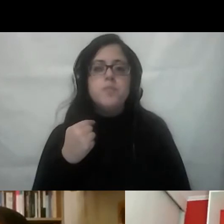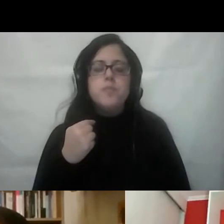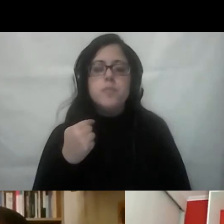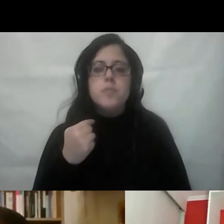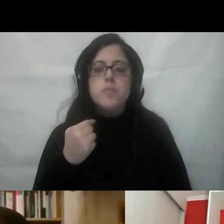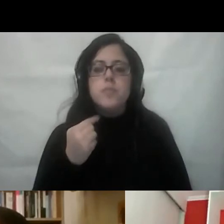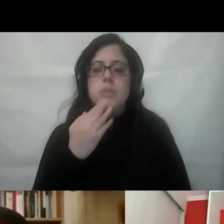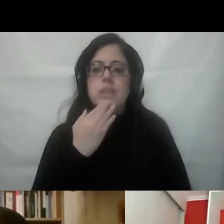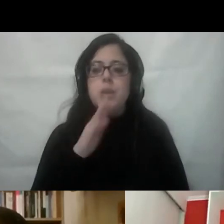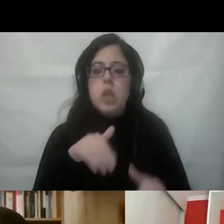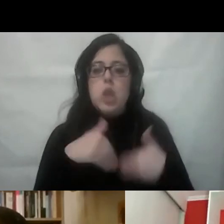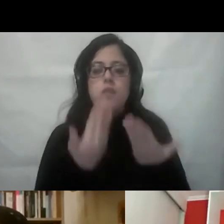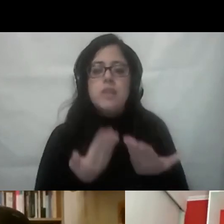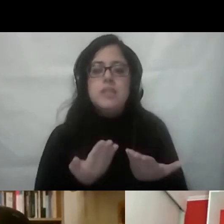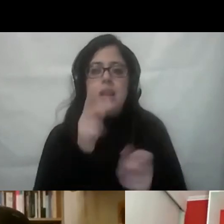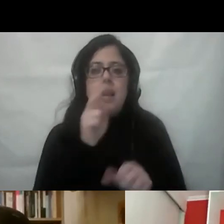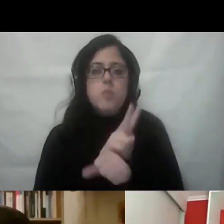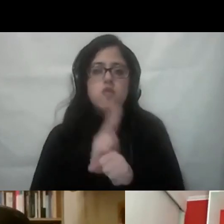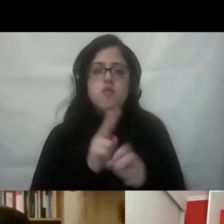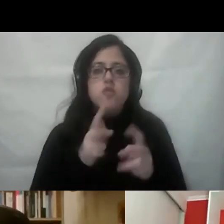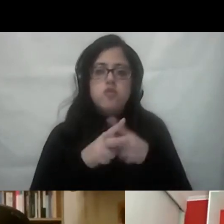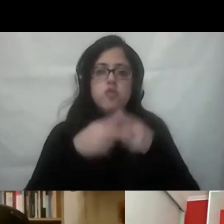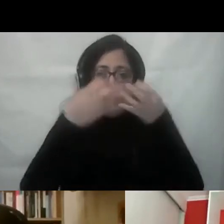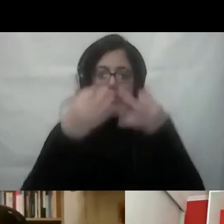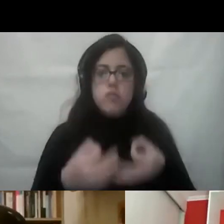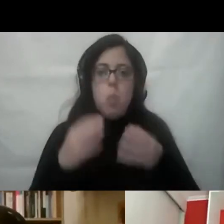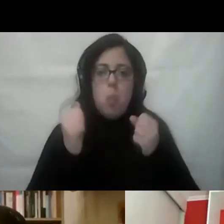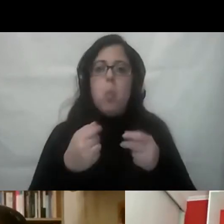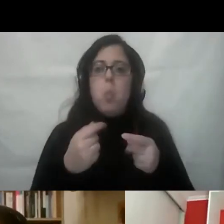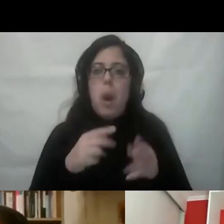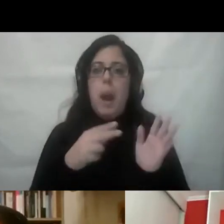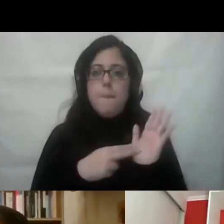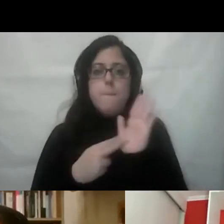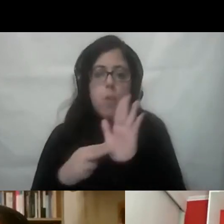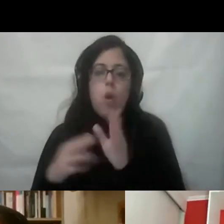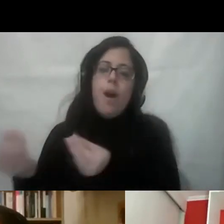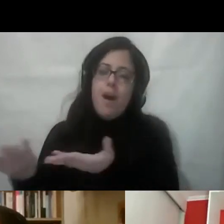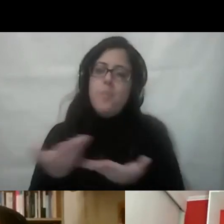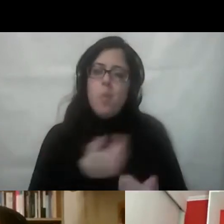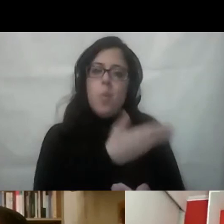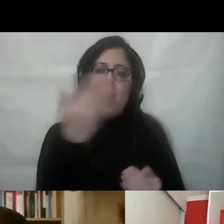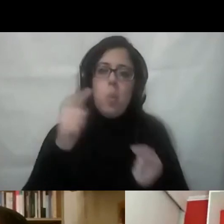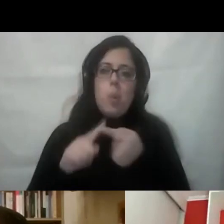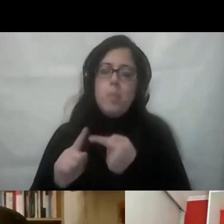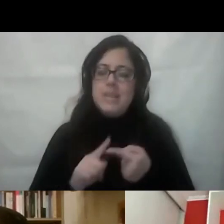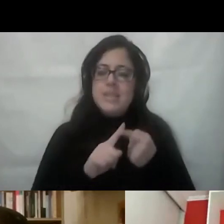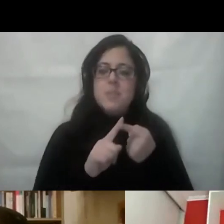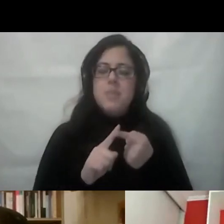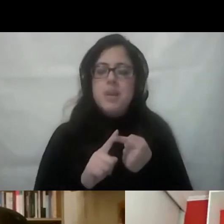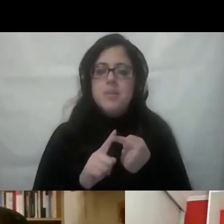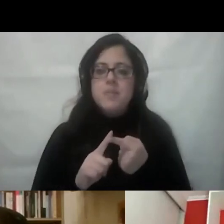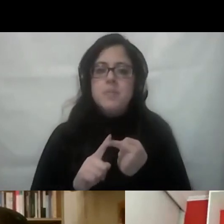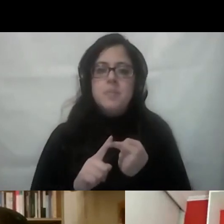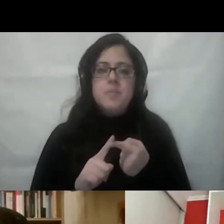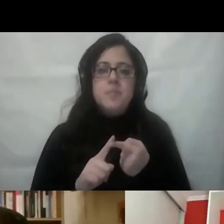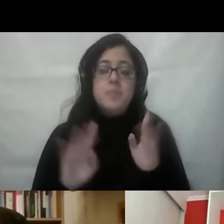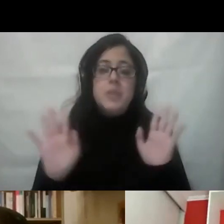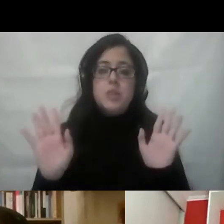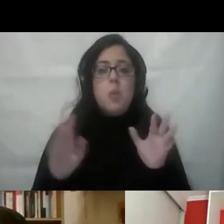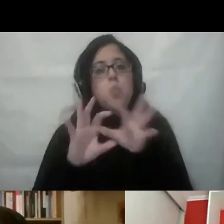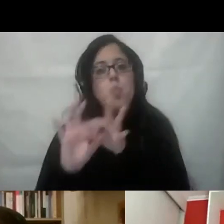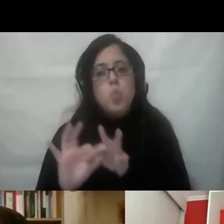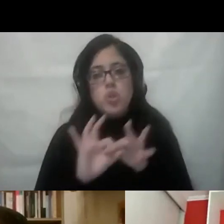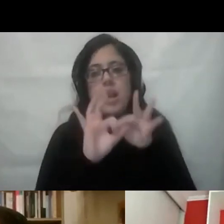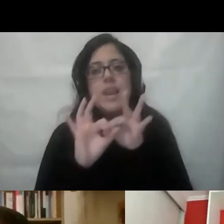y ofrecer al profesor herramientas concretas para que puedan visibilizarlo. Así que invitadísimos a participar. Y eso, muchas gracias